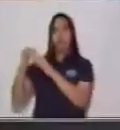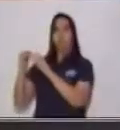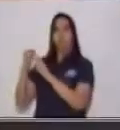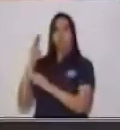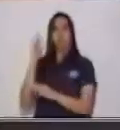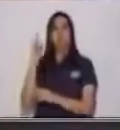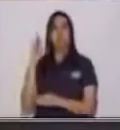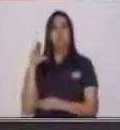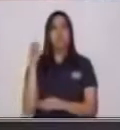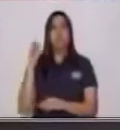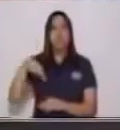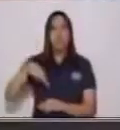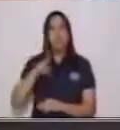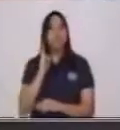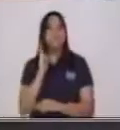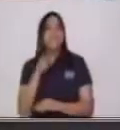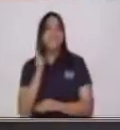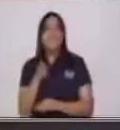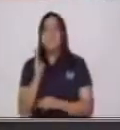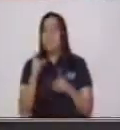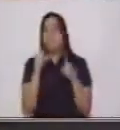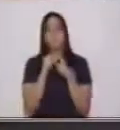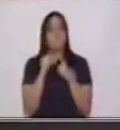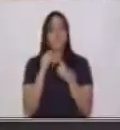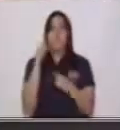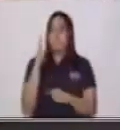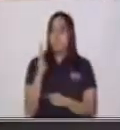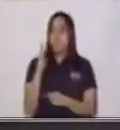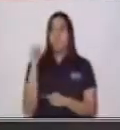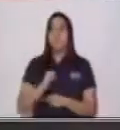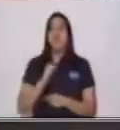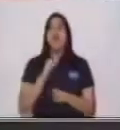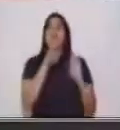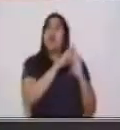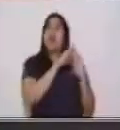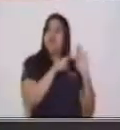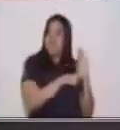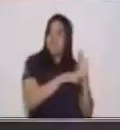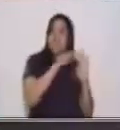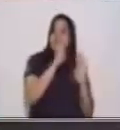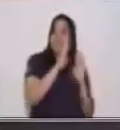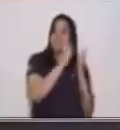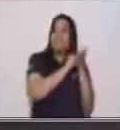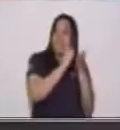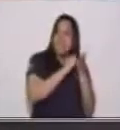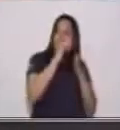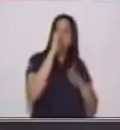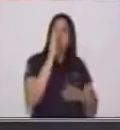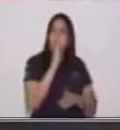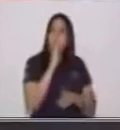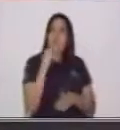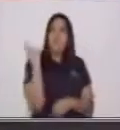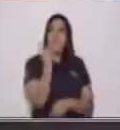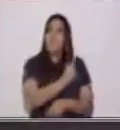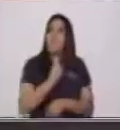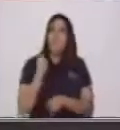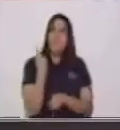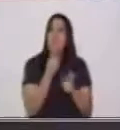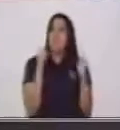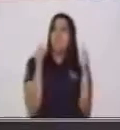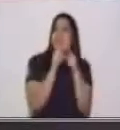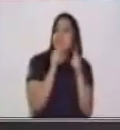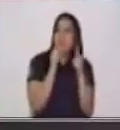las vas a escribir siempre con B. La regla número 3 es que se escriben con B los